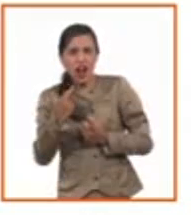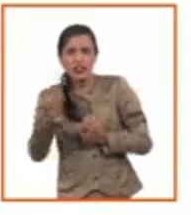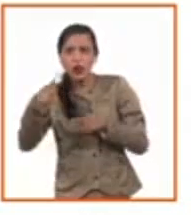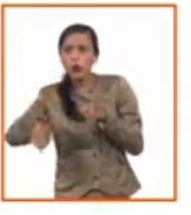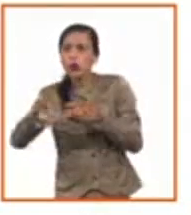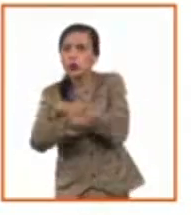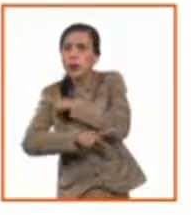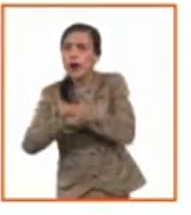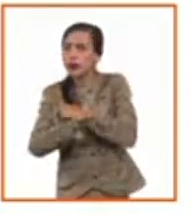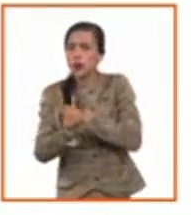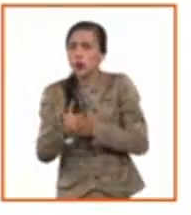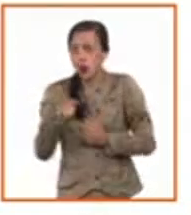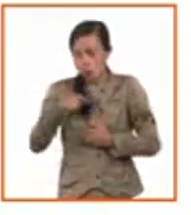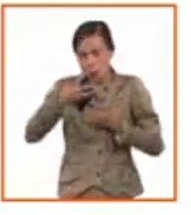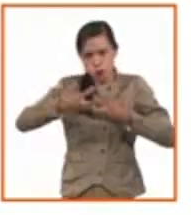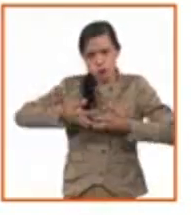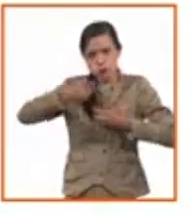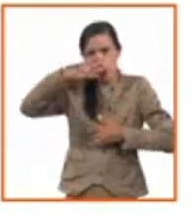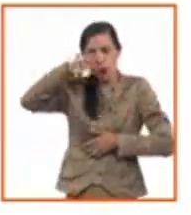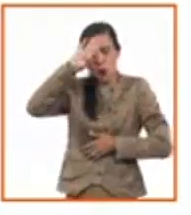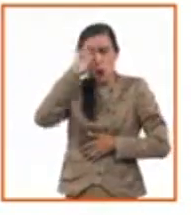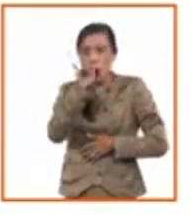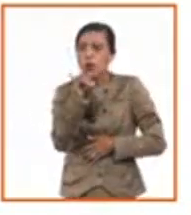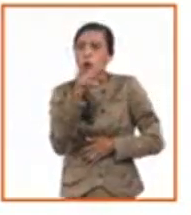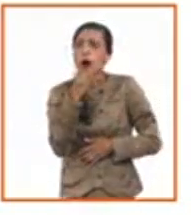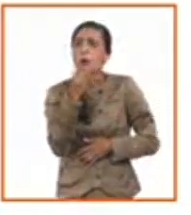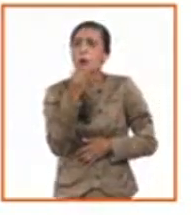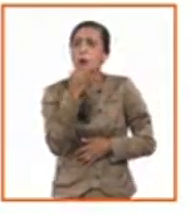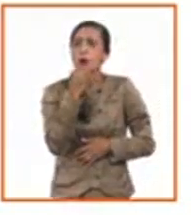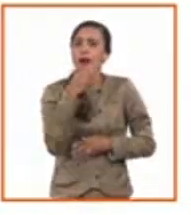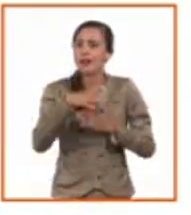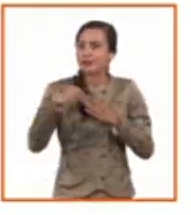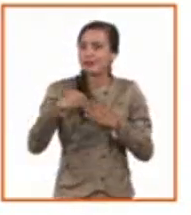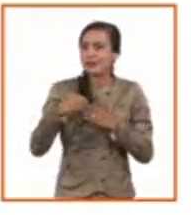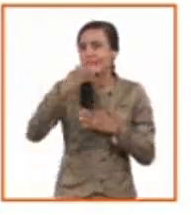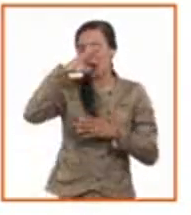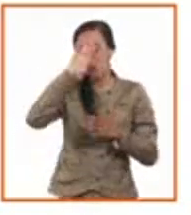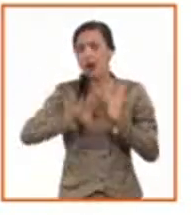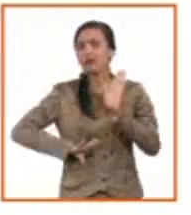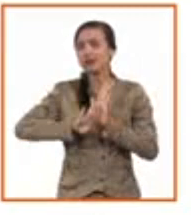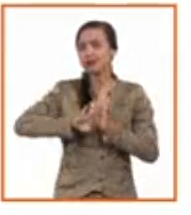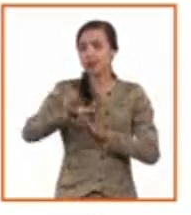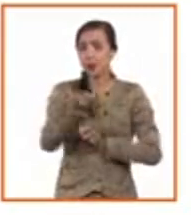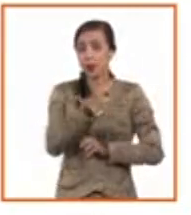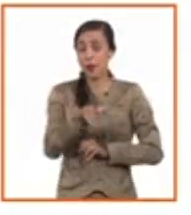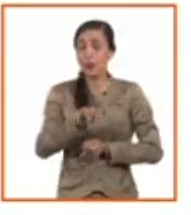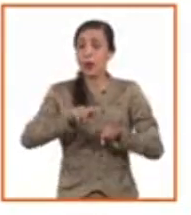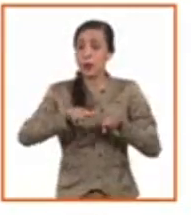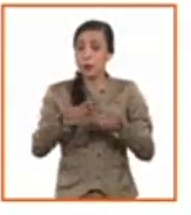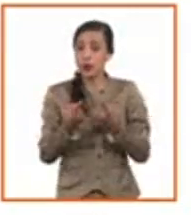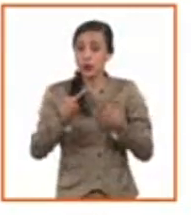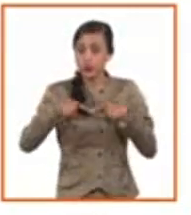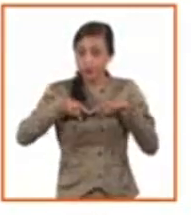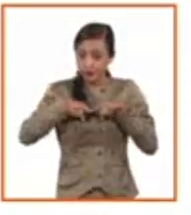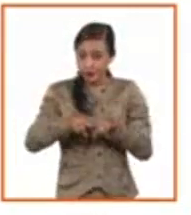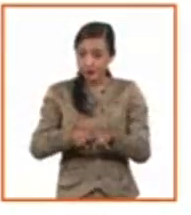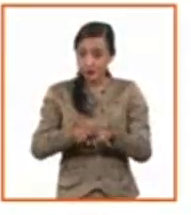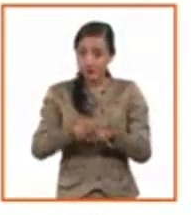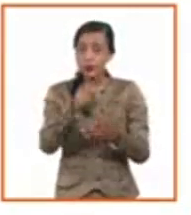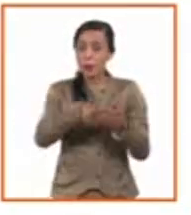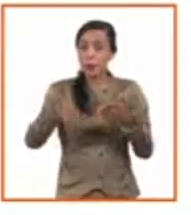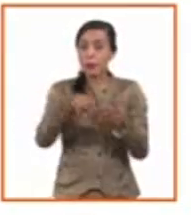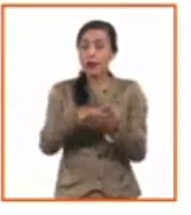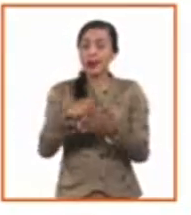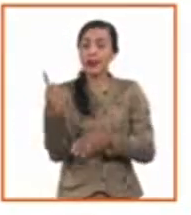en la generación de ingresos de divisas a país de desarrollo de la diputación y en ese sentido acompañando